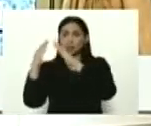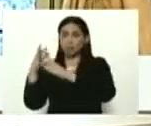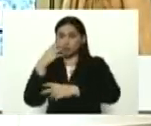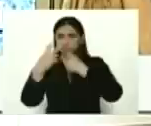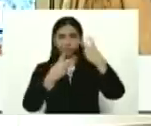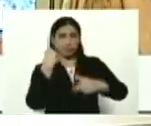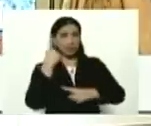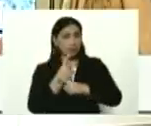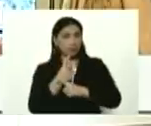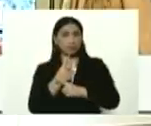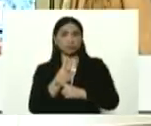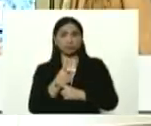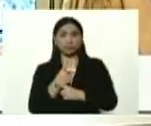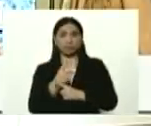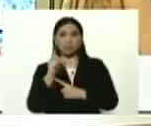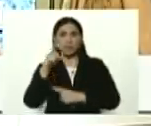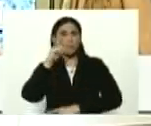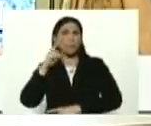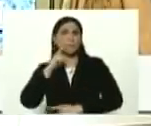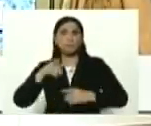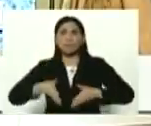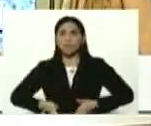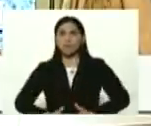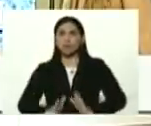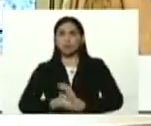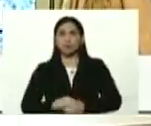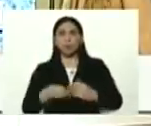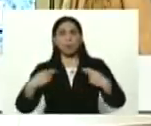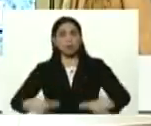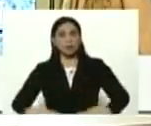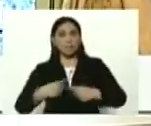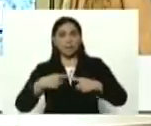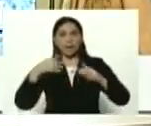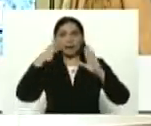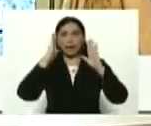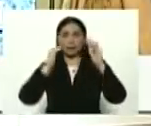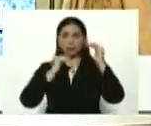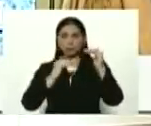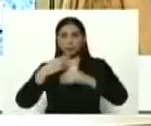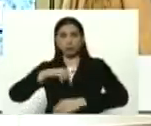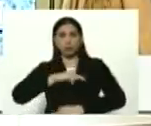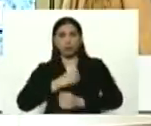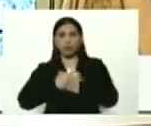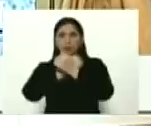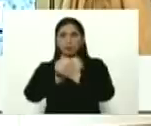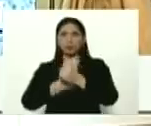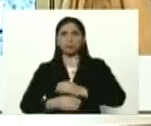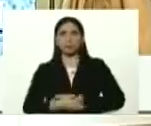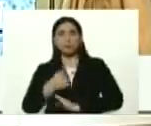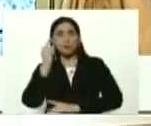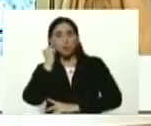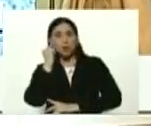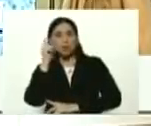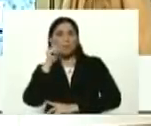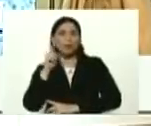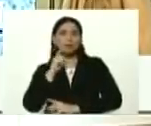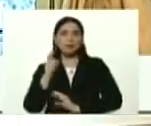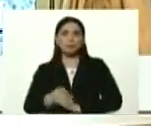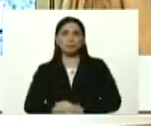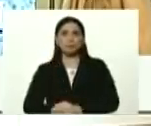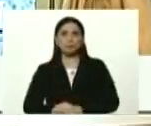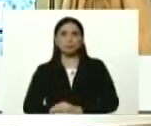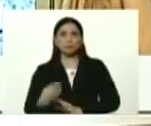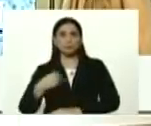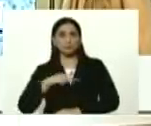Y debe llevar parto humanizado para la atención de nuestras queridas mujeres embarazadas, de